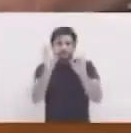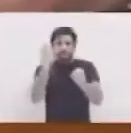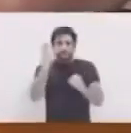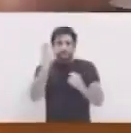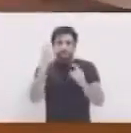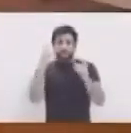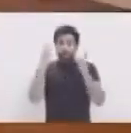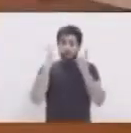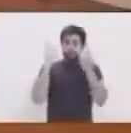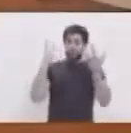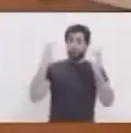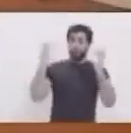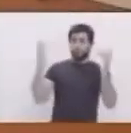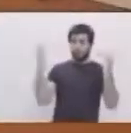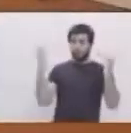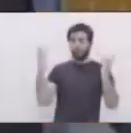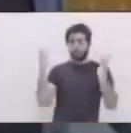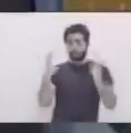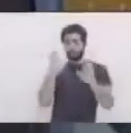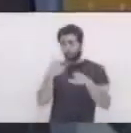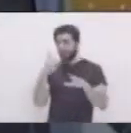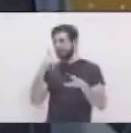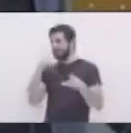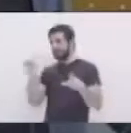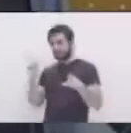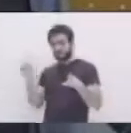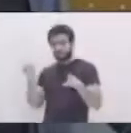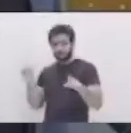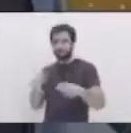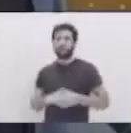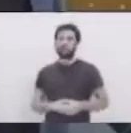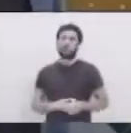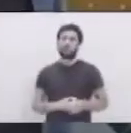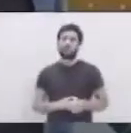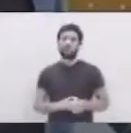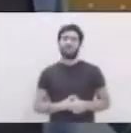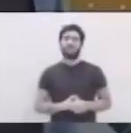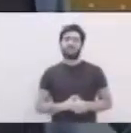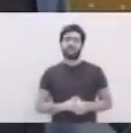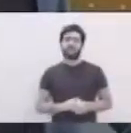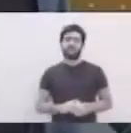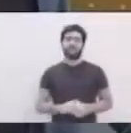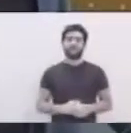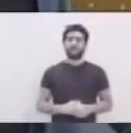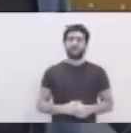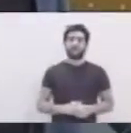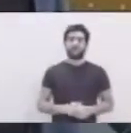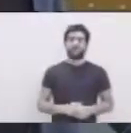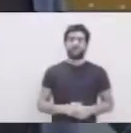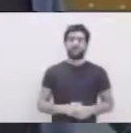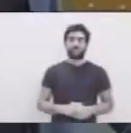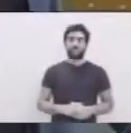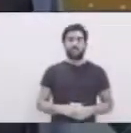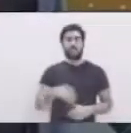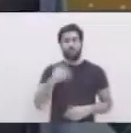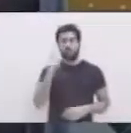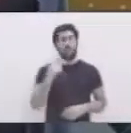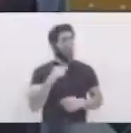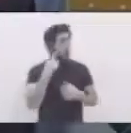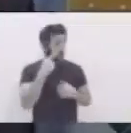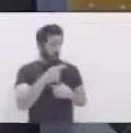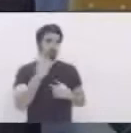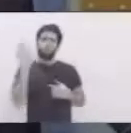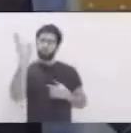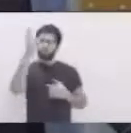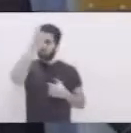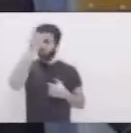terminar este paso, que son los círculos de color blanco más pequeños que tenemos, ¿sí? O sea, en realidad es bastante fácil y